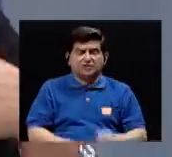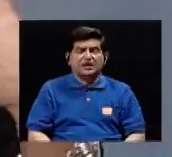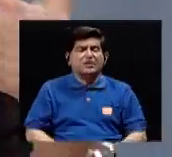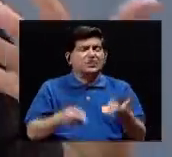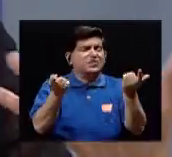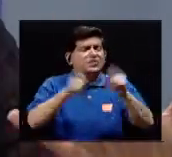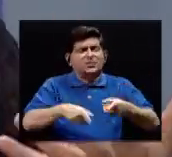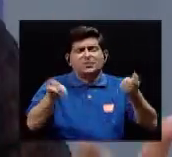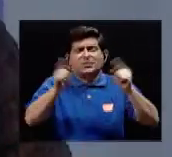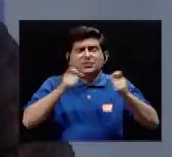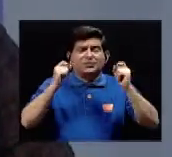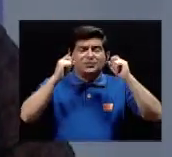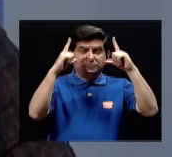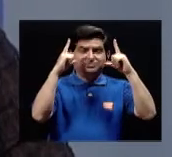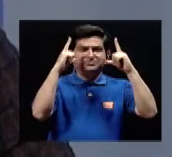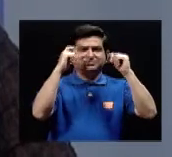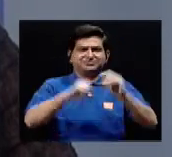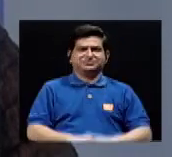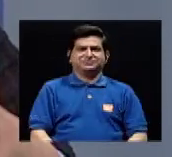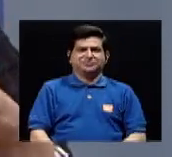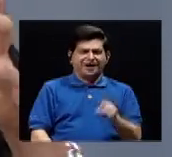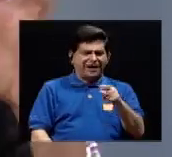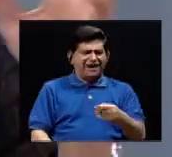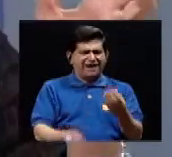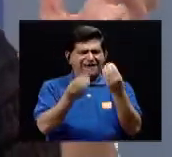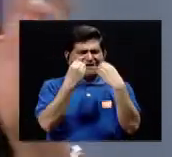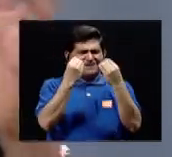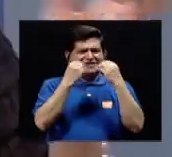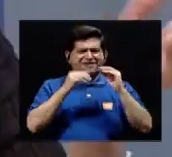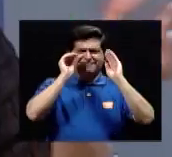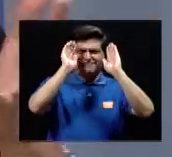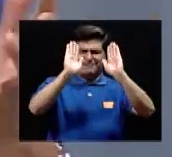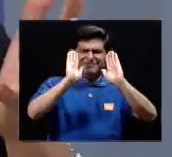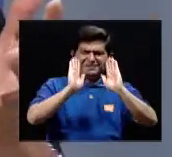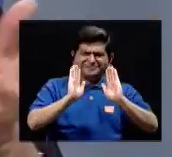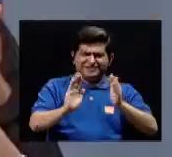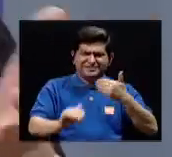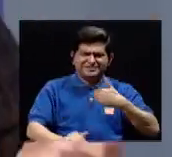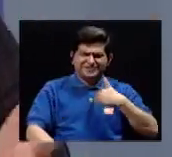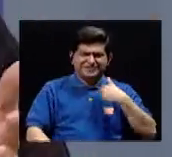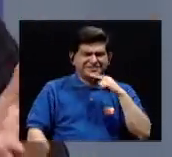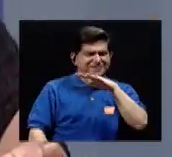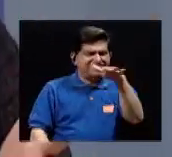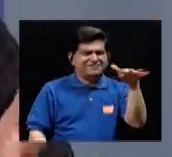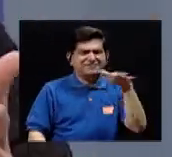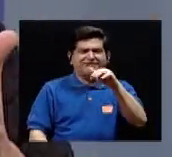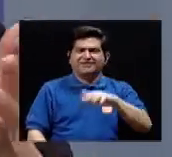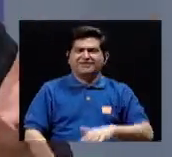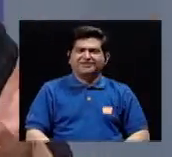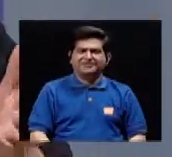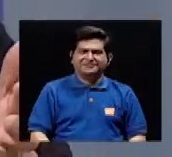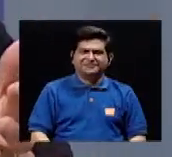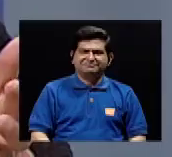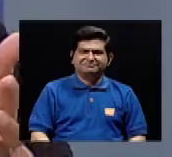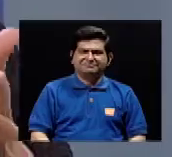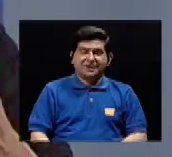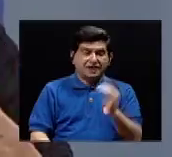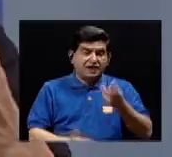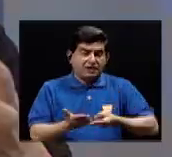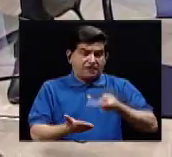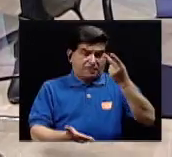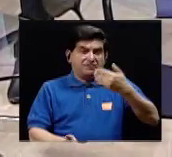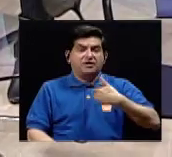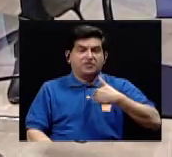¿Verdad? Que te da muchísimas sorpresas y te enseña como la maravilla de qué es la realidad y de